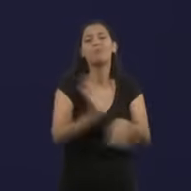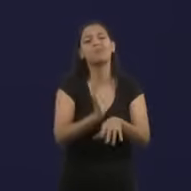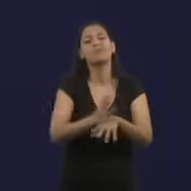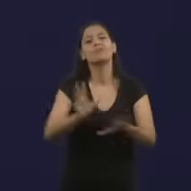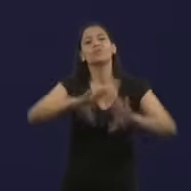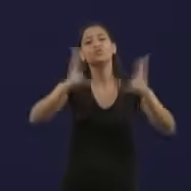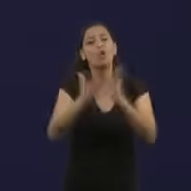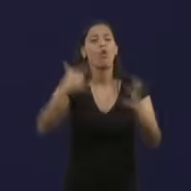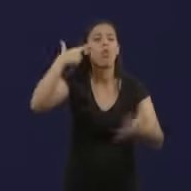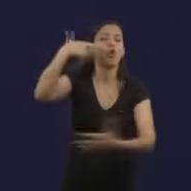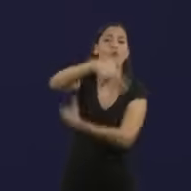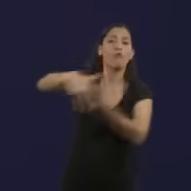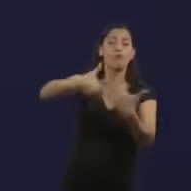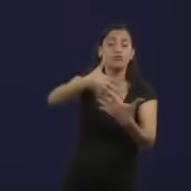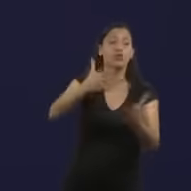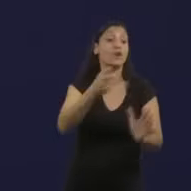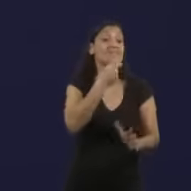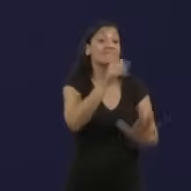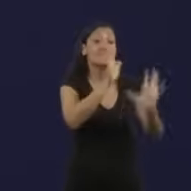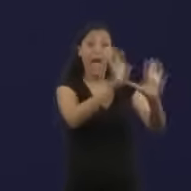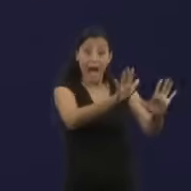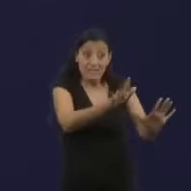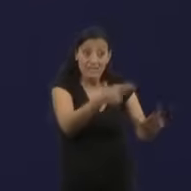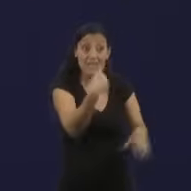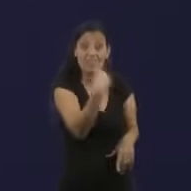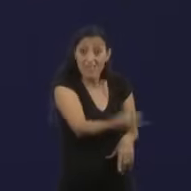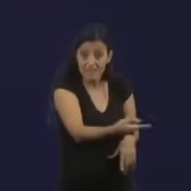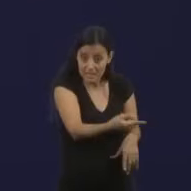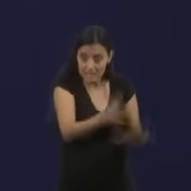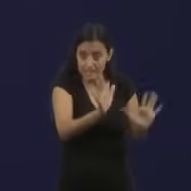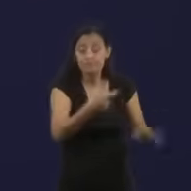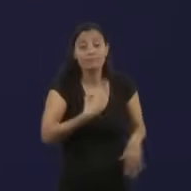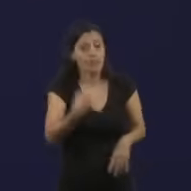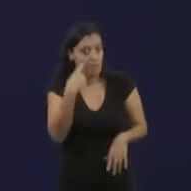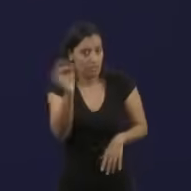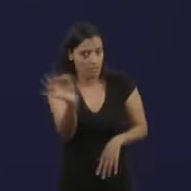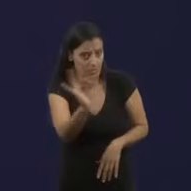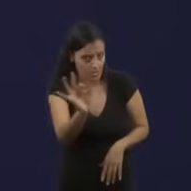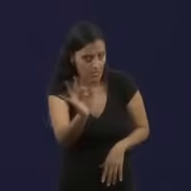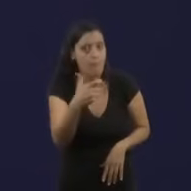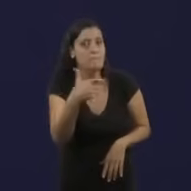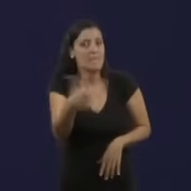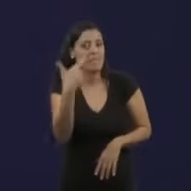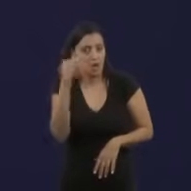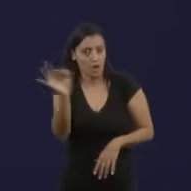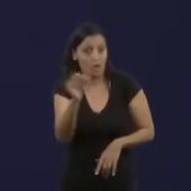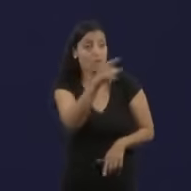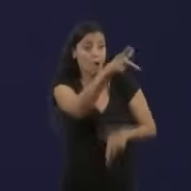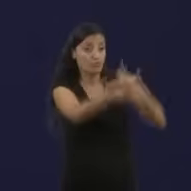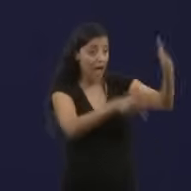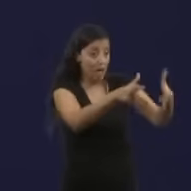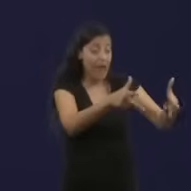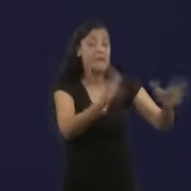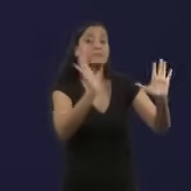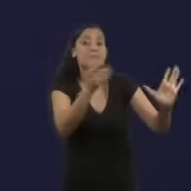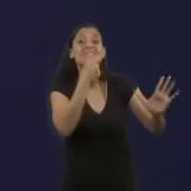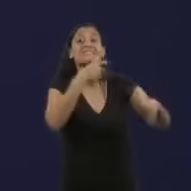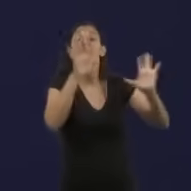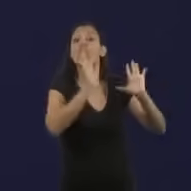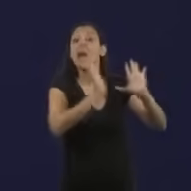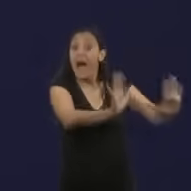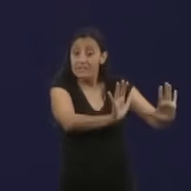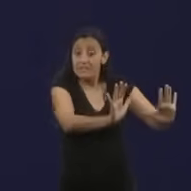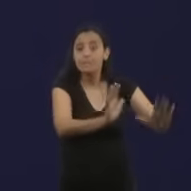cometió el repito si fue así porque no lo vi siempre hago esta aclaración cuando no no veo un video eh tal vez en